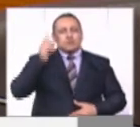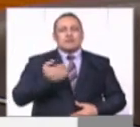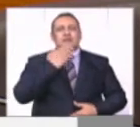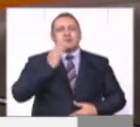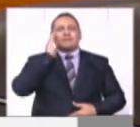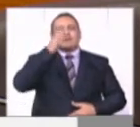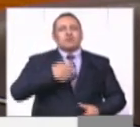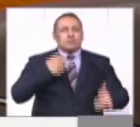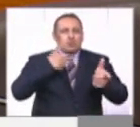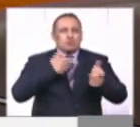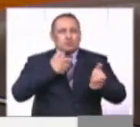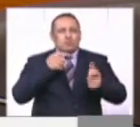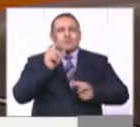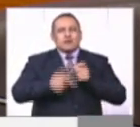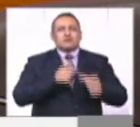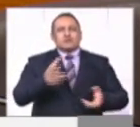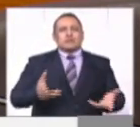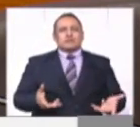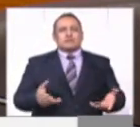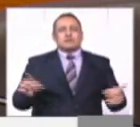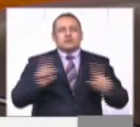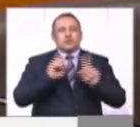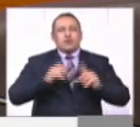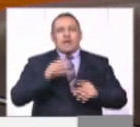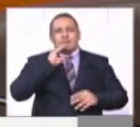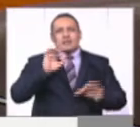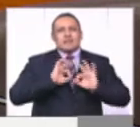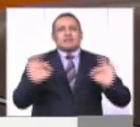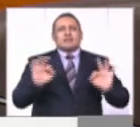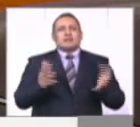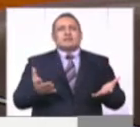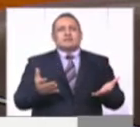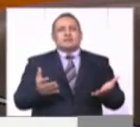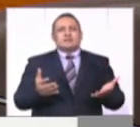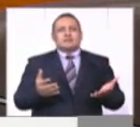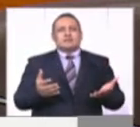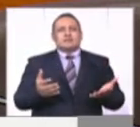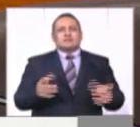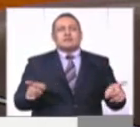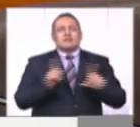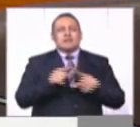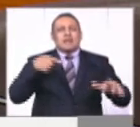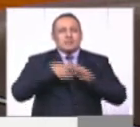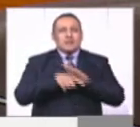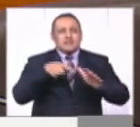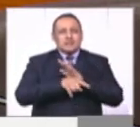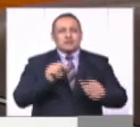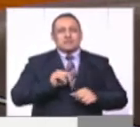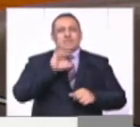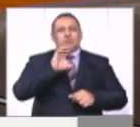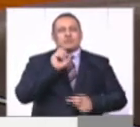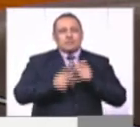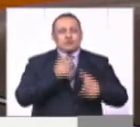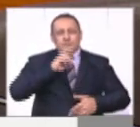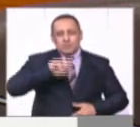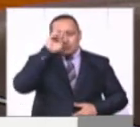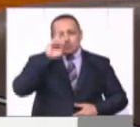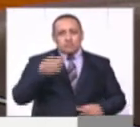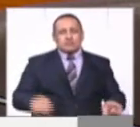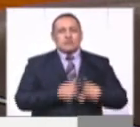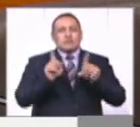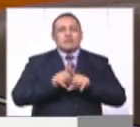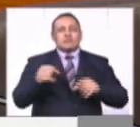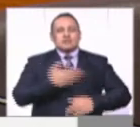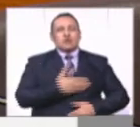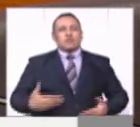mandó matar a esos ciudadanos nadie dijo nada la matanza de los 50 peruanos de